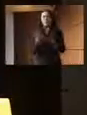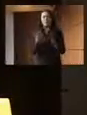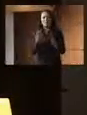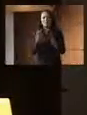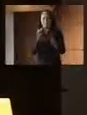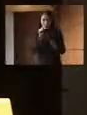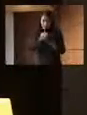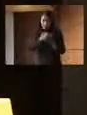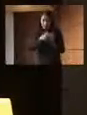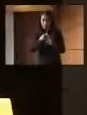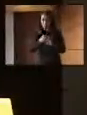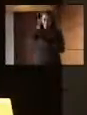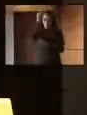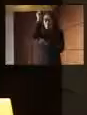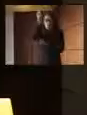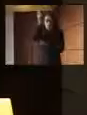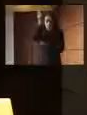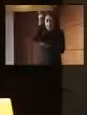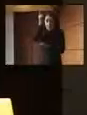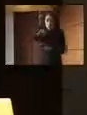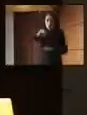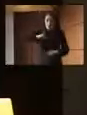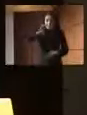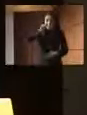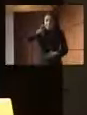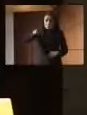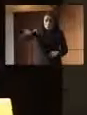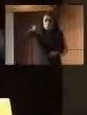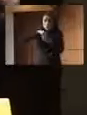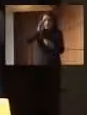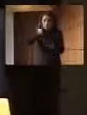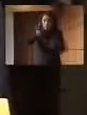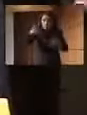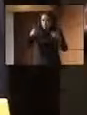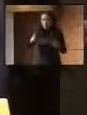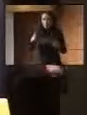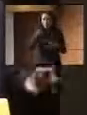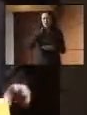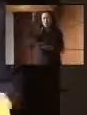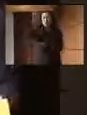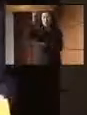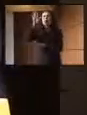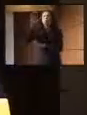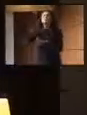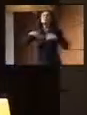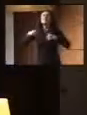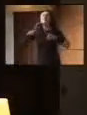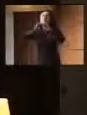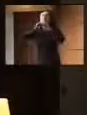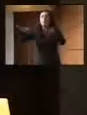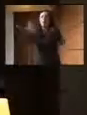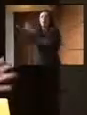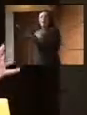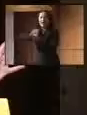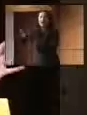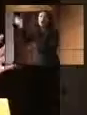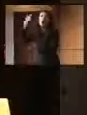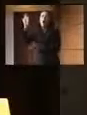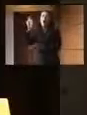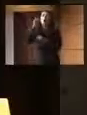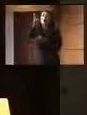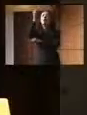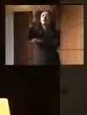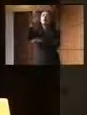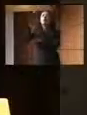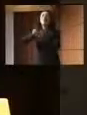eso no son políticas en materia de derechos humanos de las personas con discapacidad. Son políticas de salud pública, políticas de transporte, me da igual,